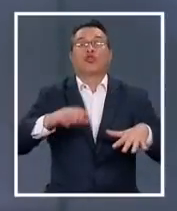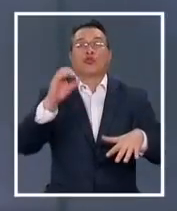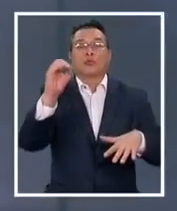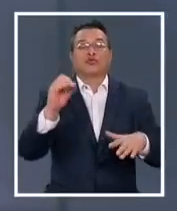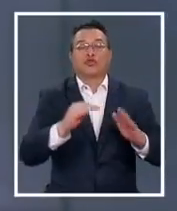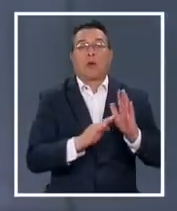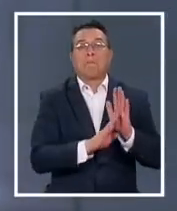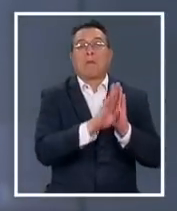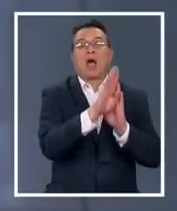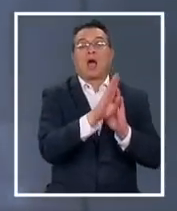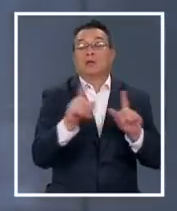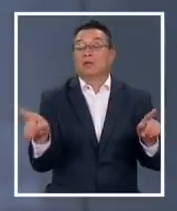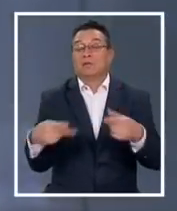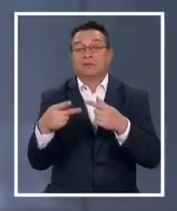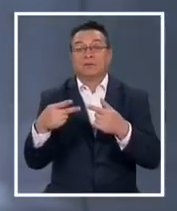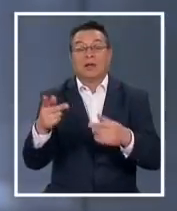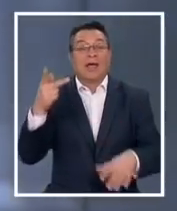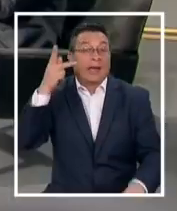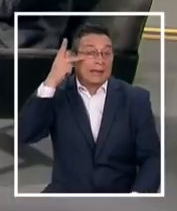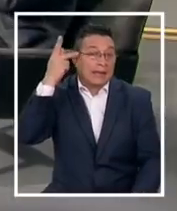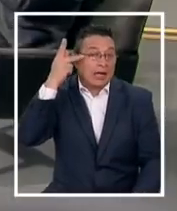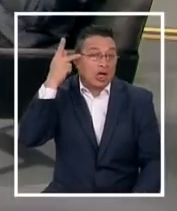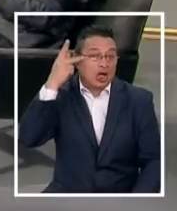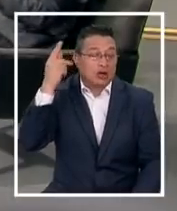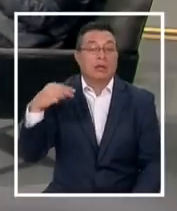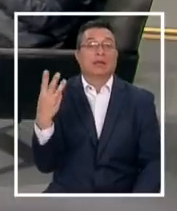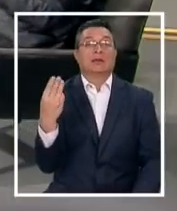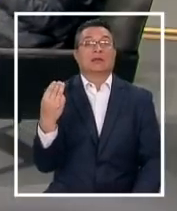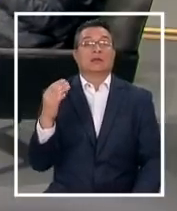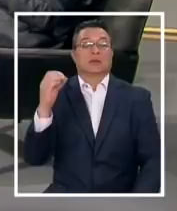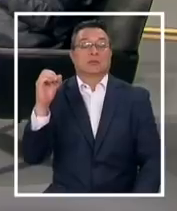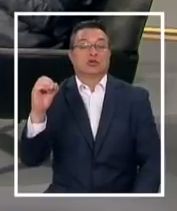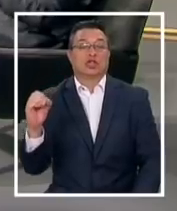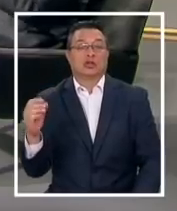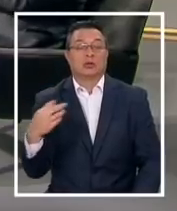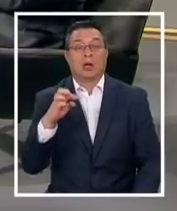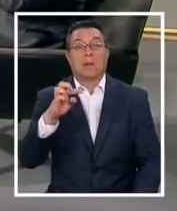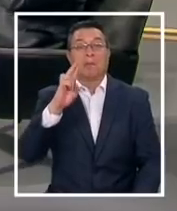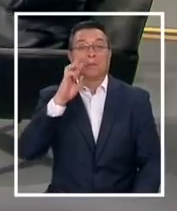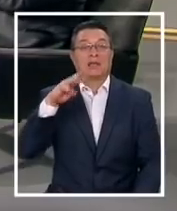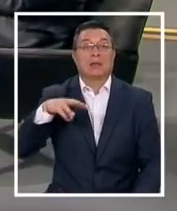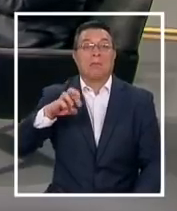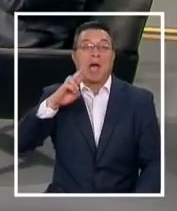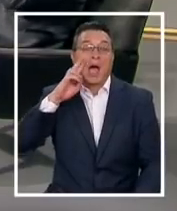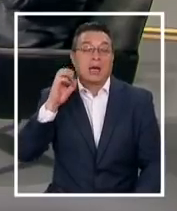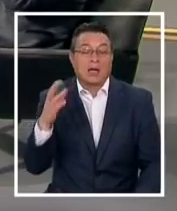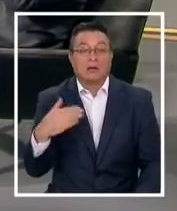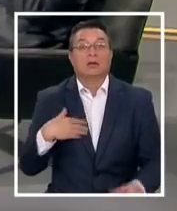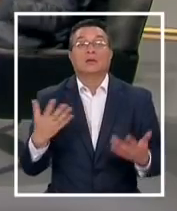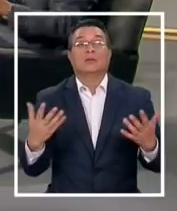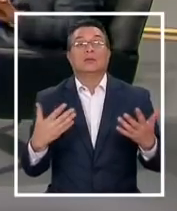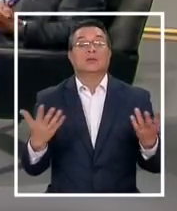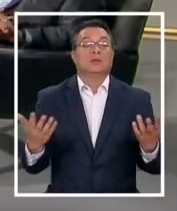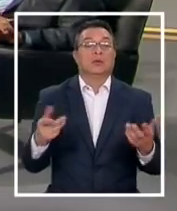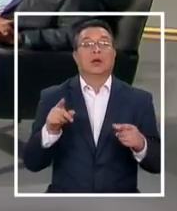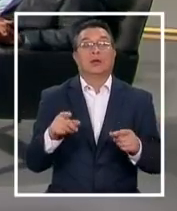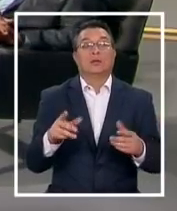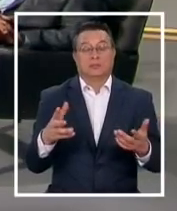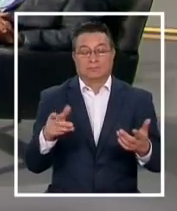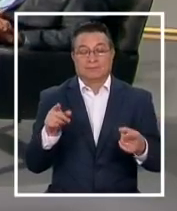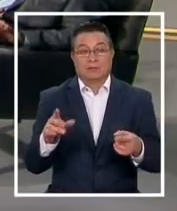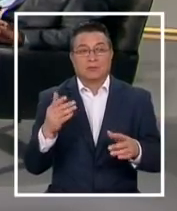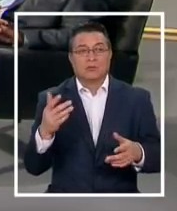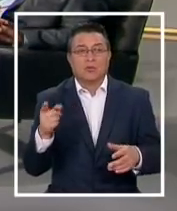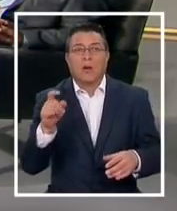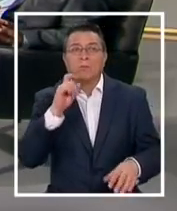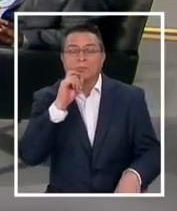va a competir con la Fujimori, que tiene el 13%, la primaria. Y la primera te despeja el panorama. ¿La oposición va a ir con 2 o 3?